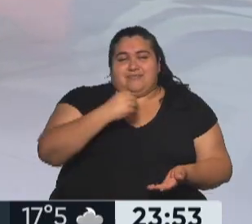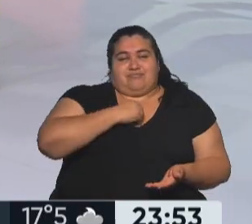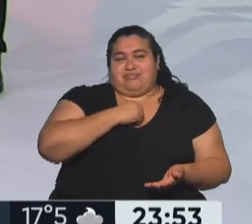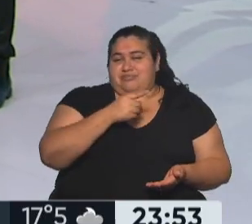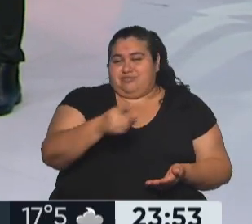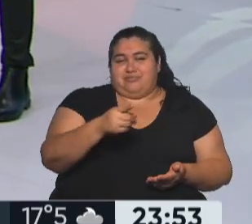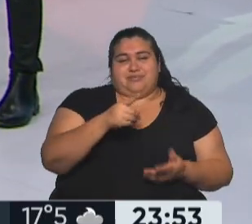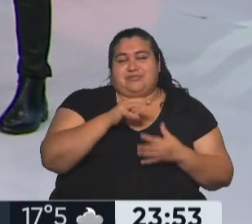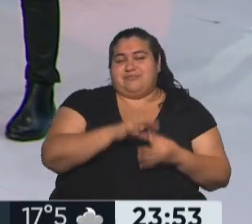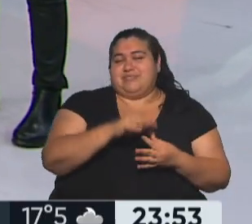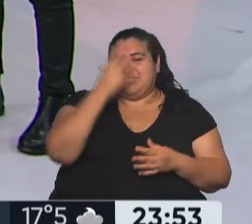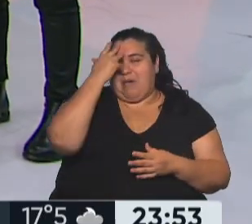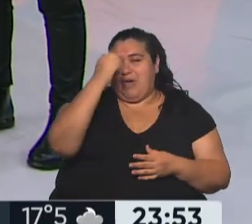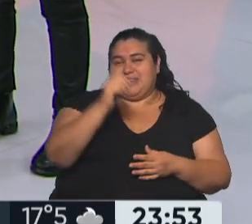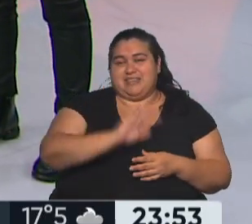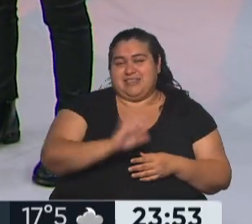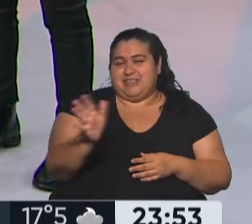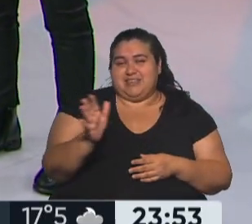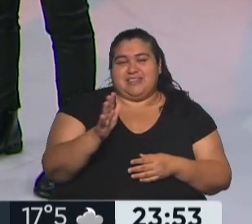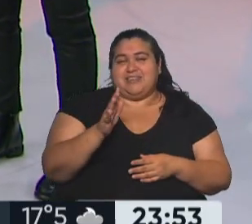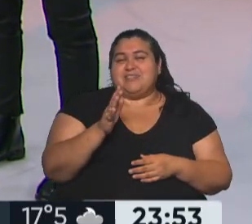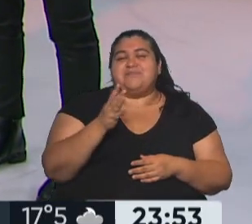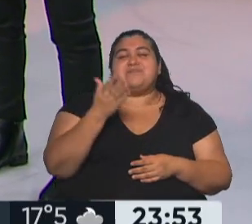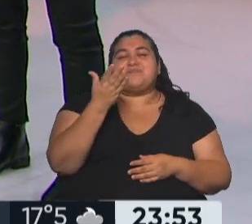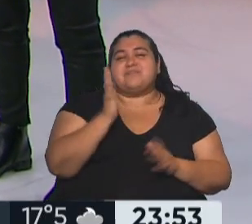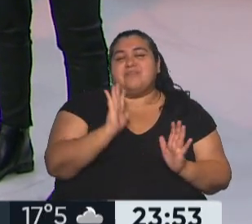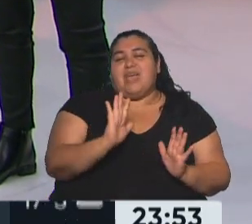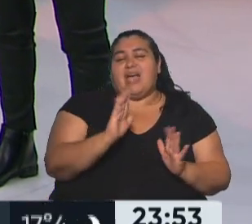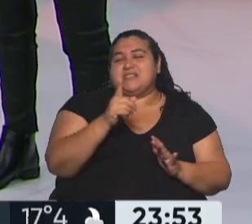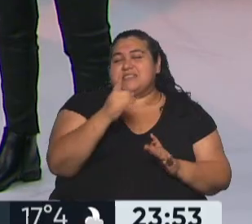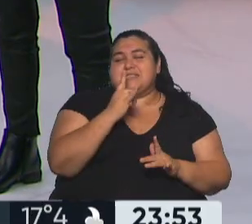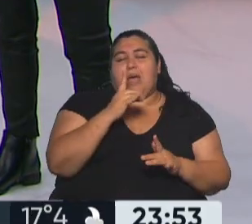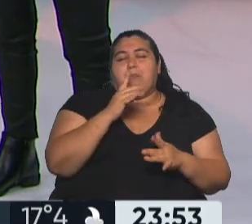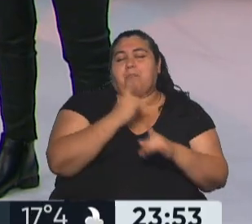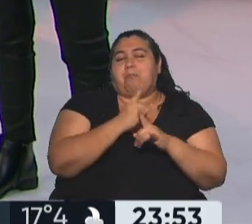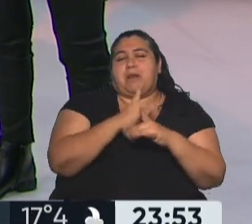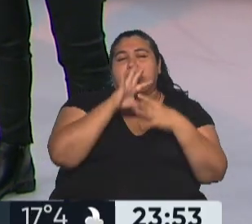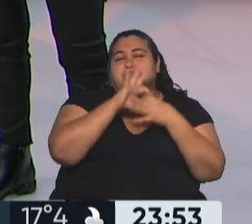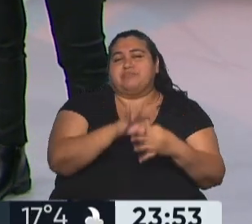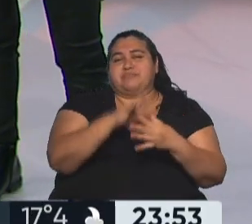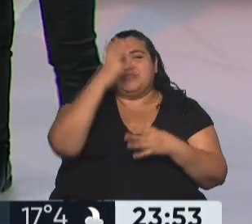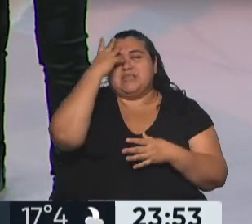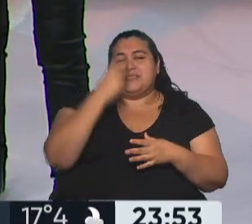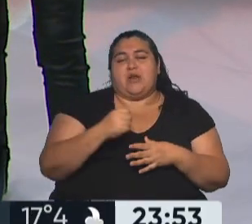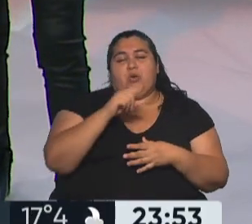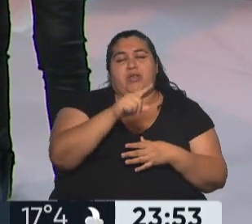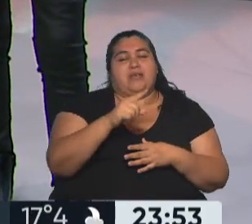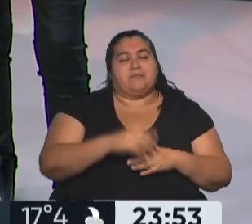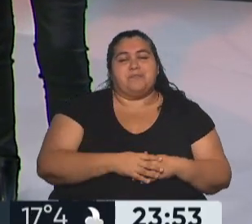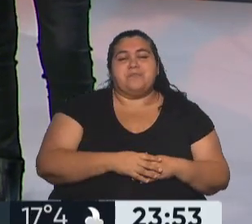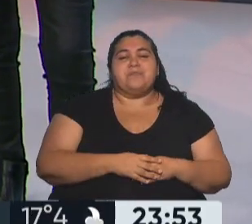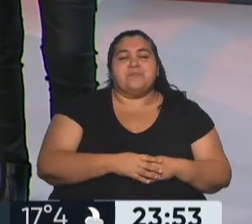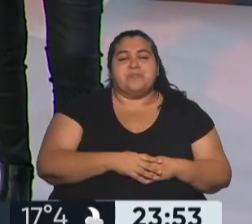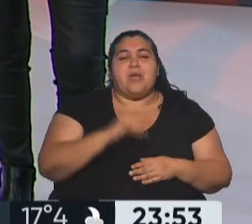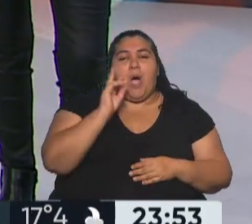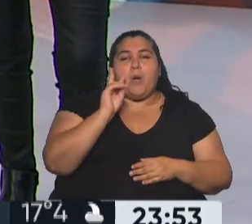era Cuervo sin ningún lugar a duda. El padre Lorenzo. Claro, muy vinculado San Lorenzo justamente a la Iglesia Católica. Vamos a ver